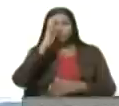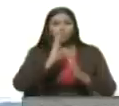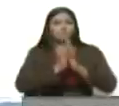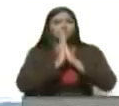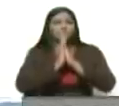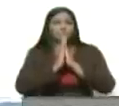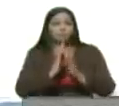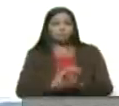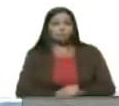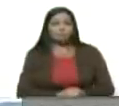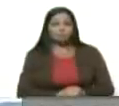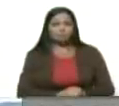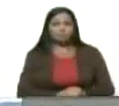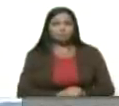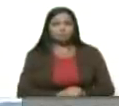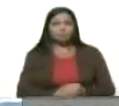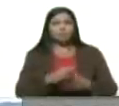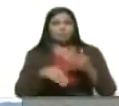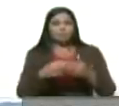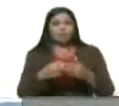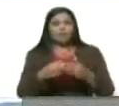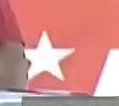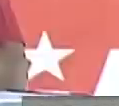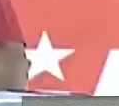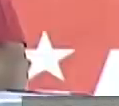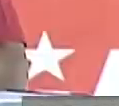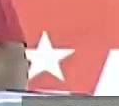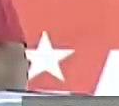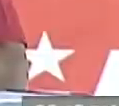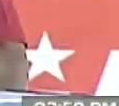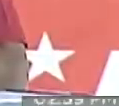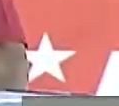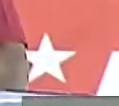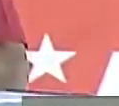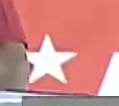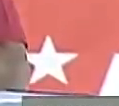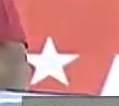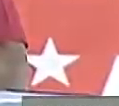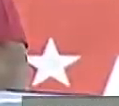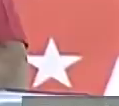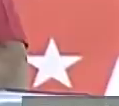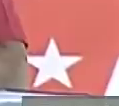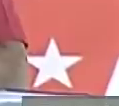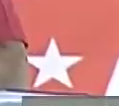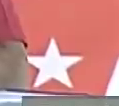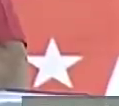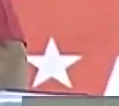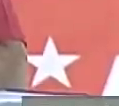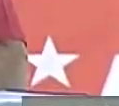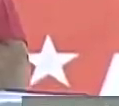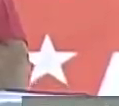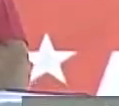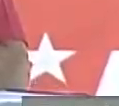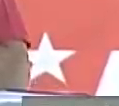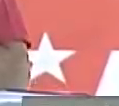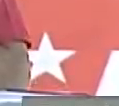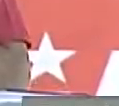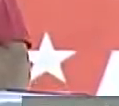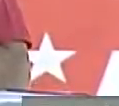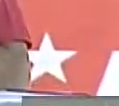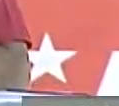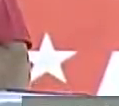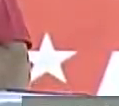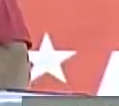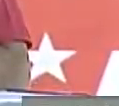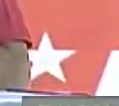movimiento militar de la época fue esa, la, como dicen popularmente, la gota que derramó el vaso.